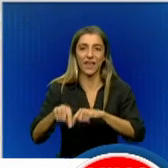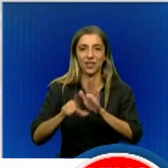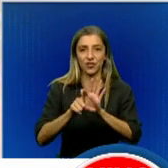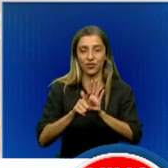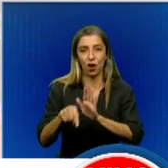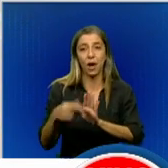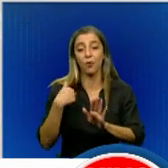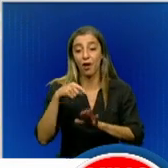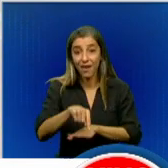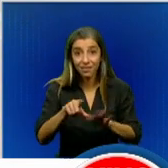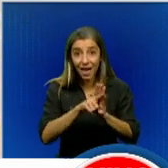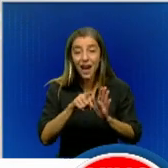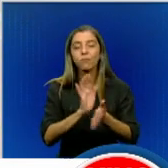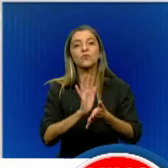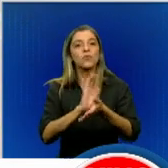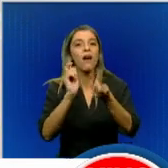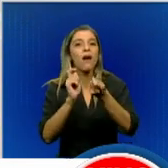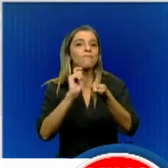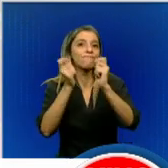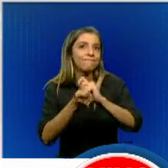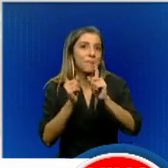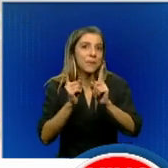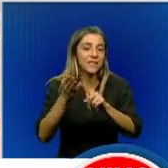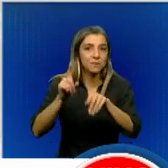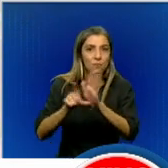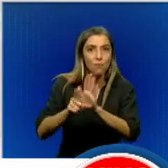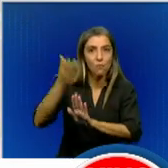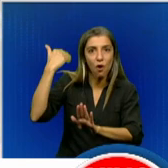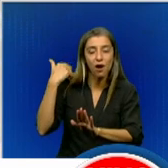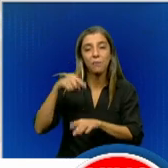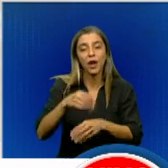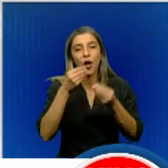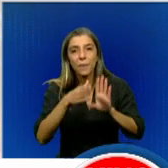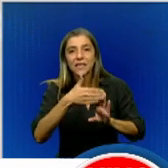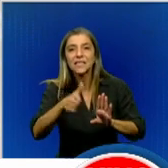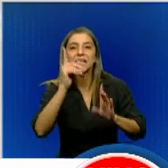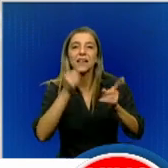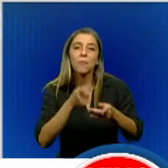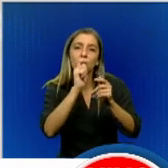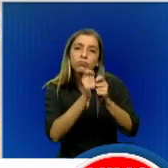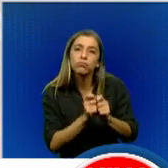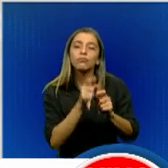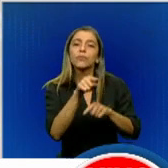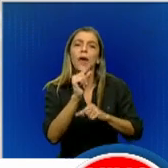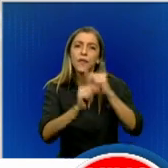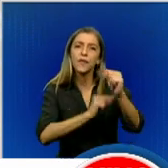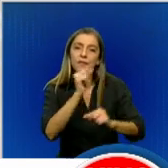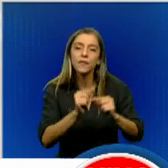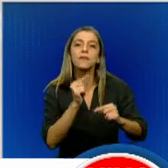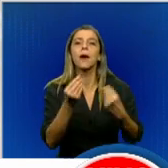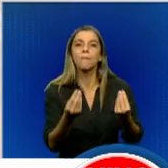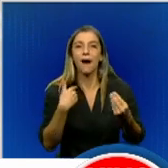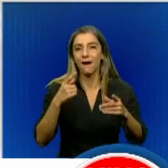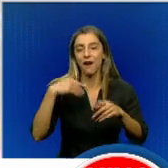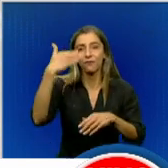es mucho más que eso esta iniciativa es un proyecto técnicamente sencillo acotado pero que conlleva una profunda discusión